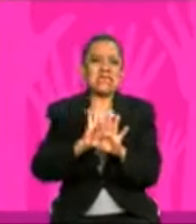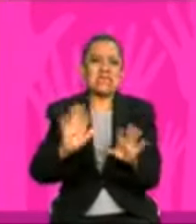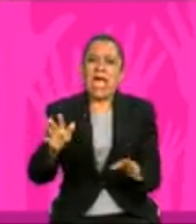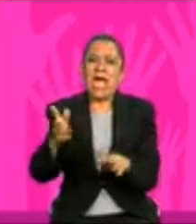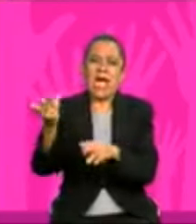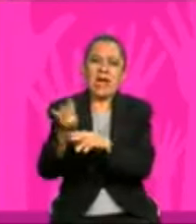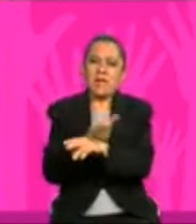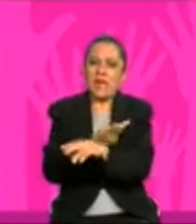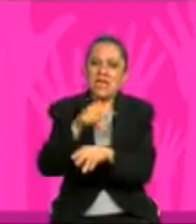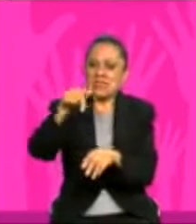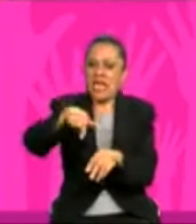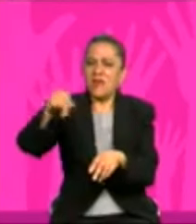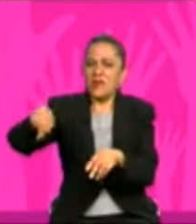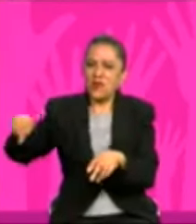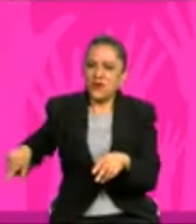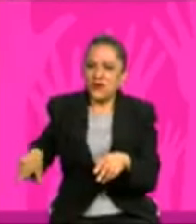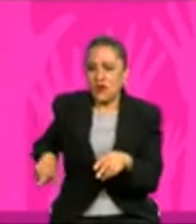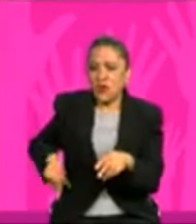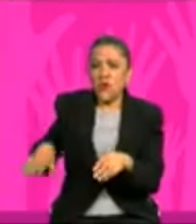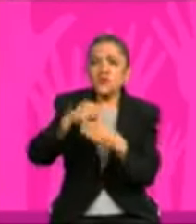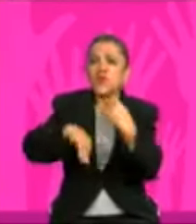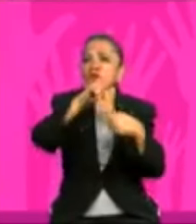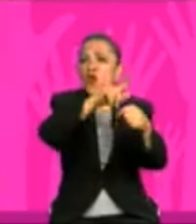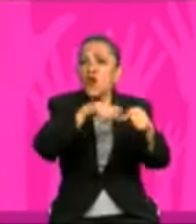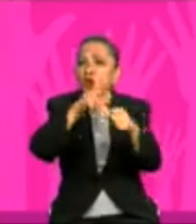colores y todos nos han fallado y